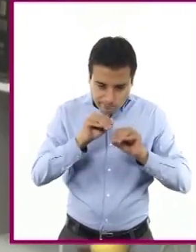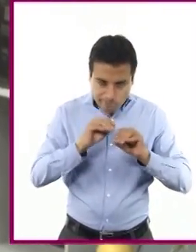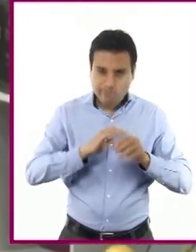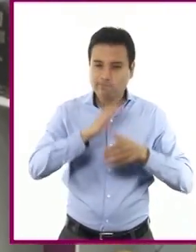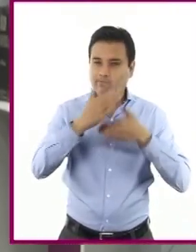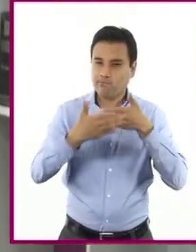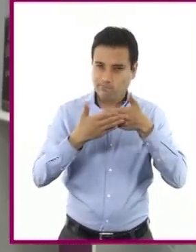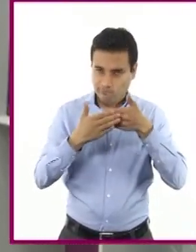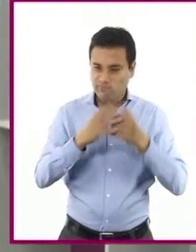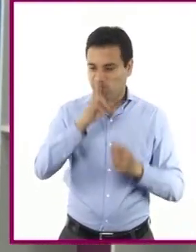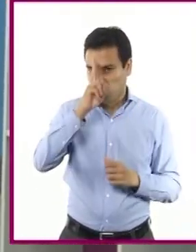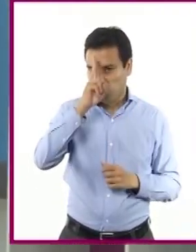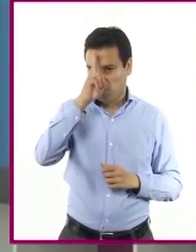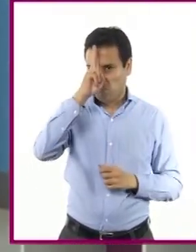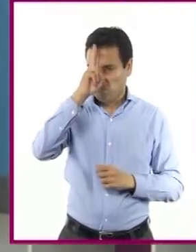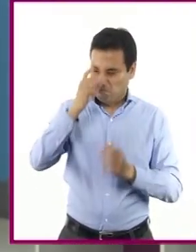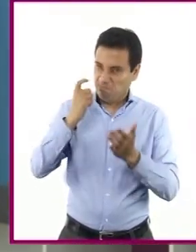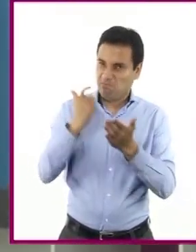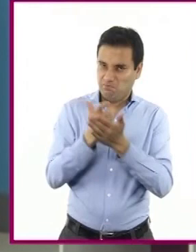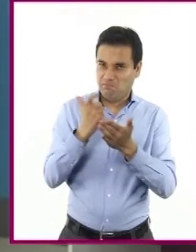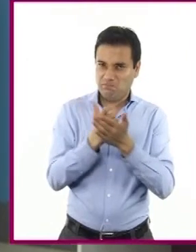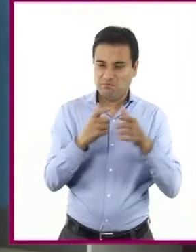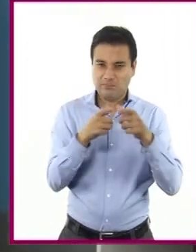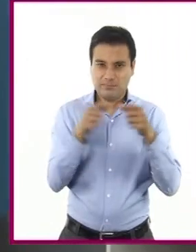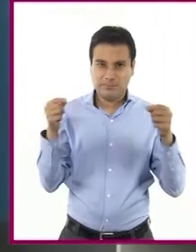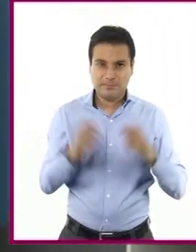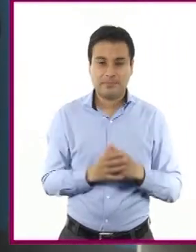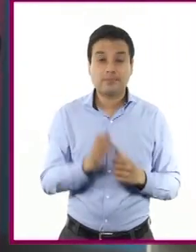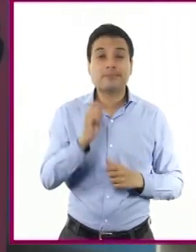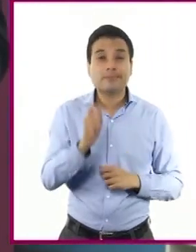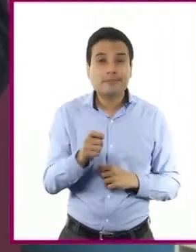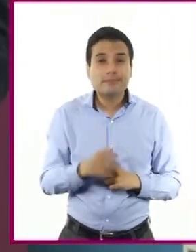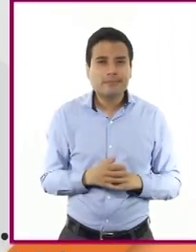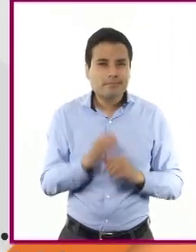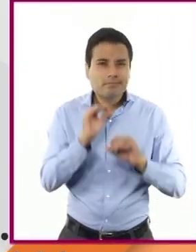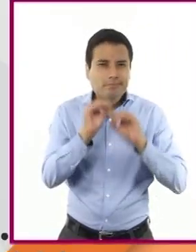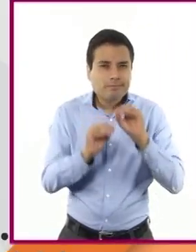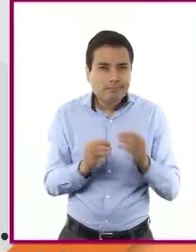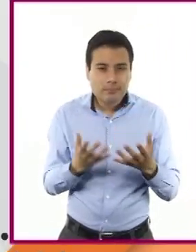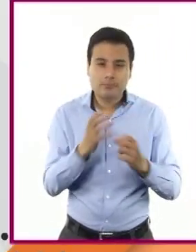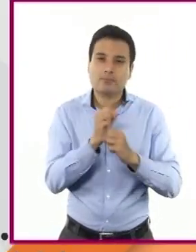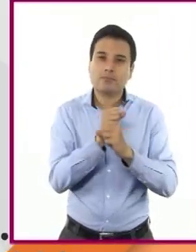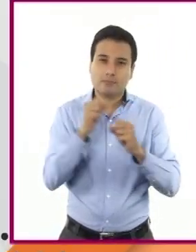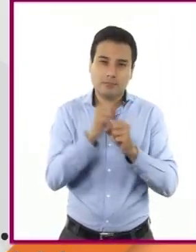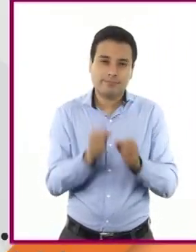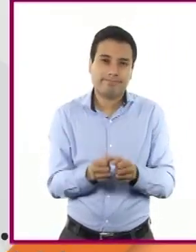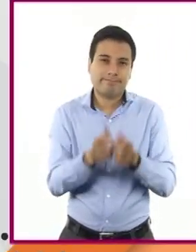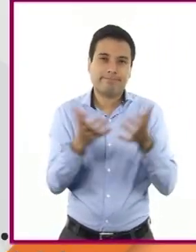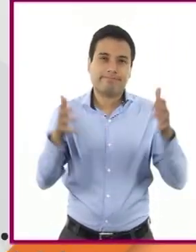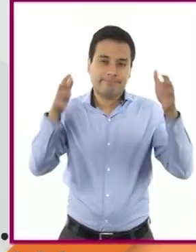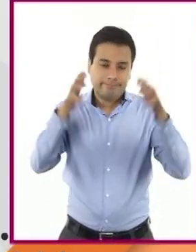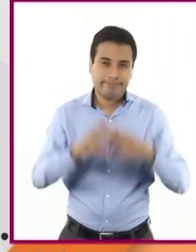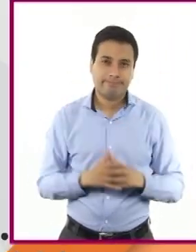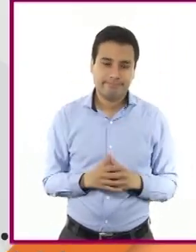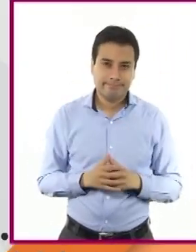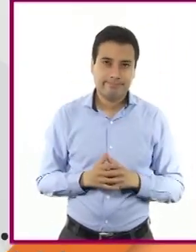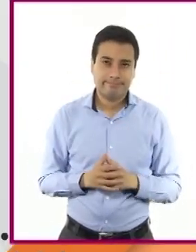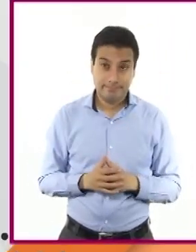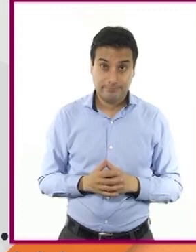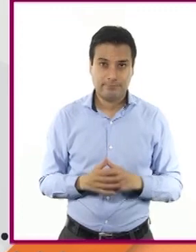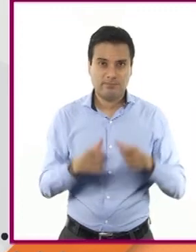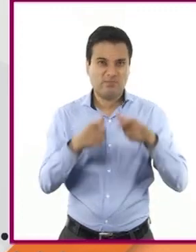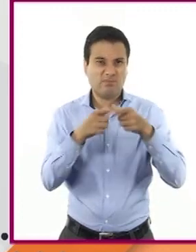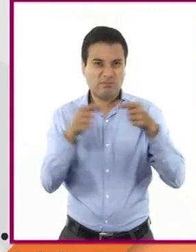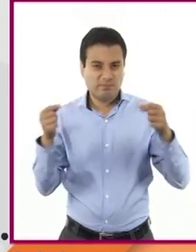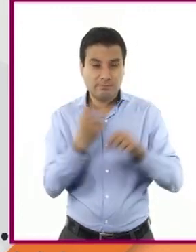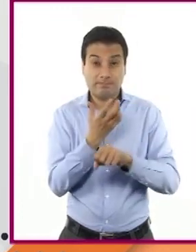entre las naciones, incluso hasta nuestros días: la bomba atómica. La implacable resistencia japonesa y las